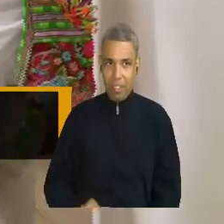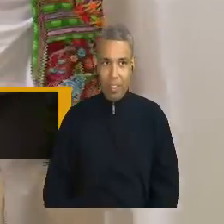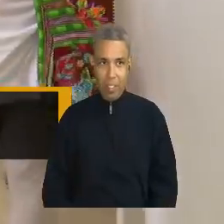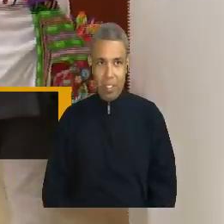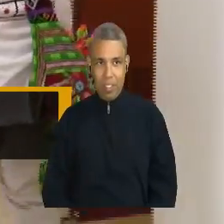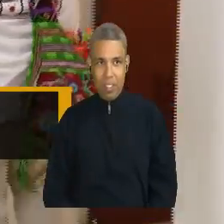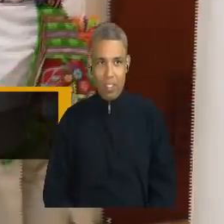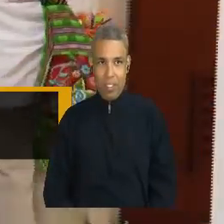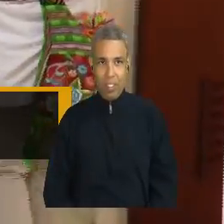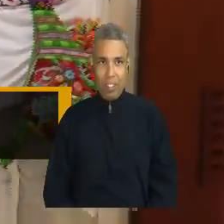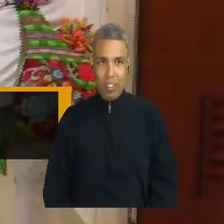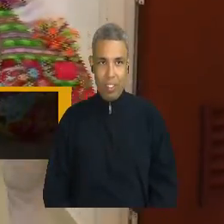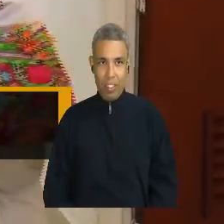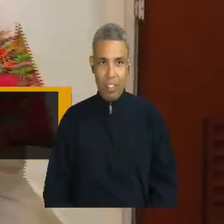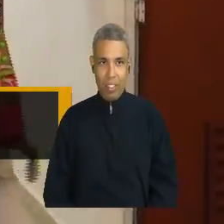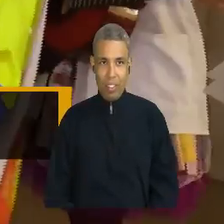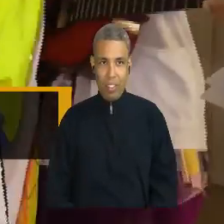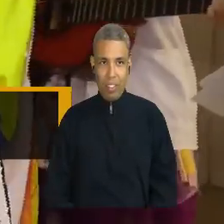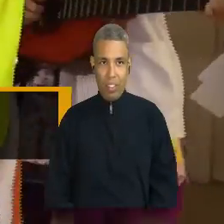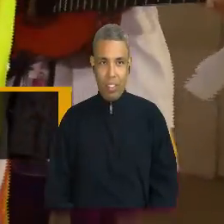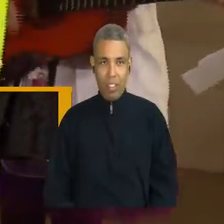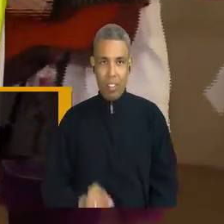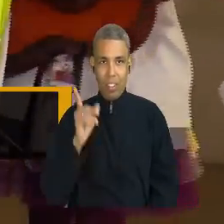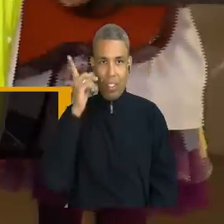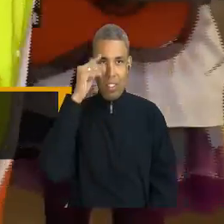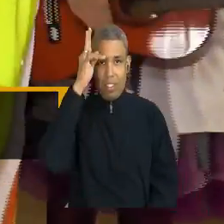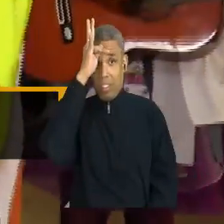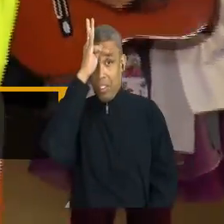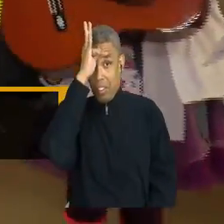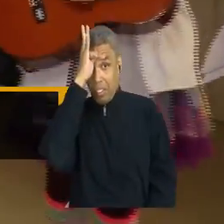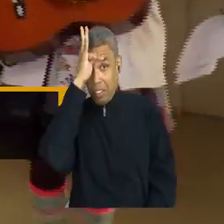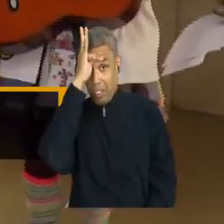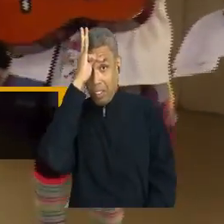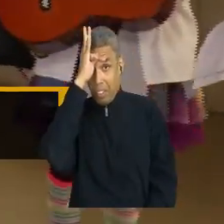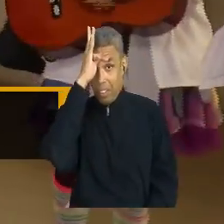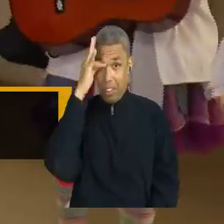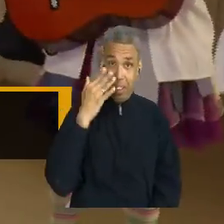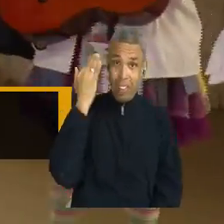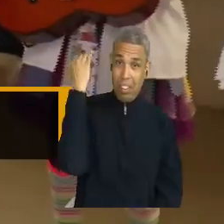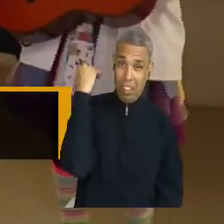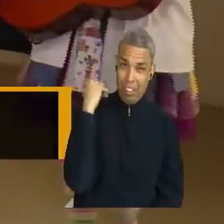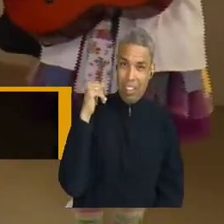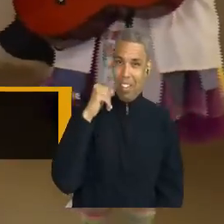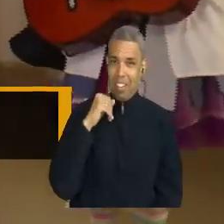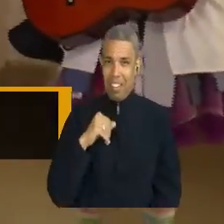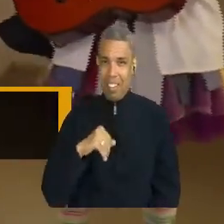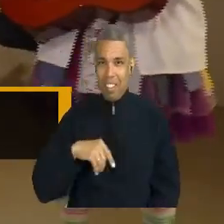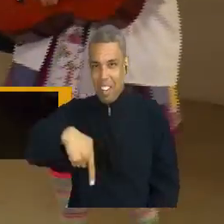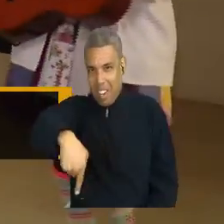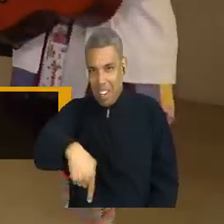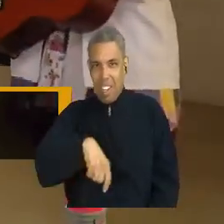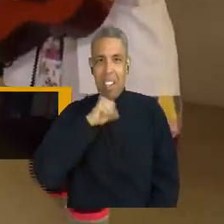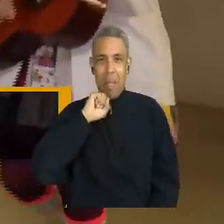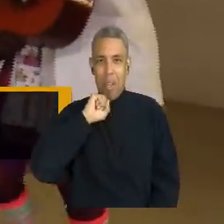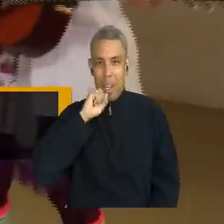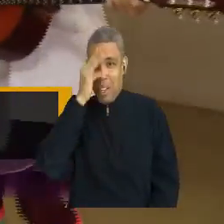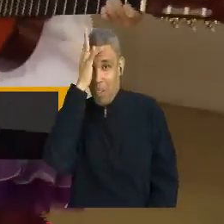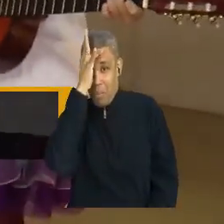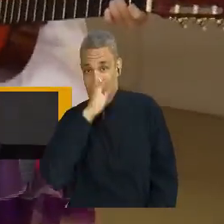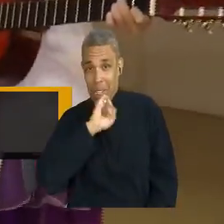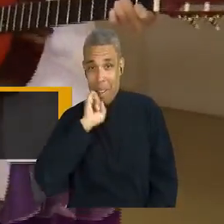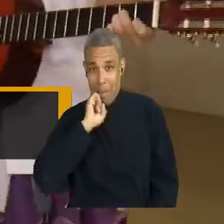fue en el Hospital Regional del Magdalena Medio el día de ayer y así van llegando con alegría a las